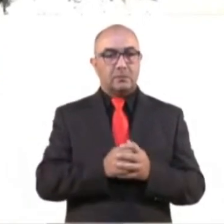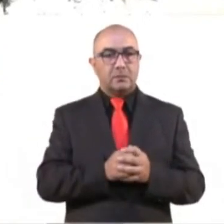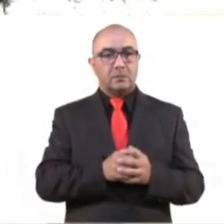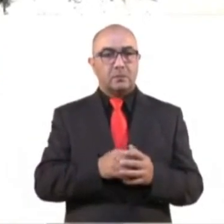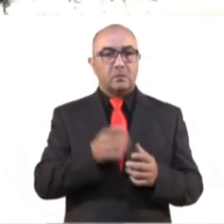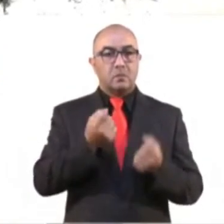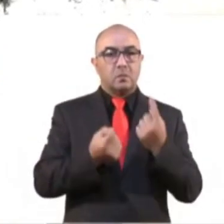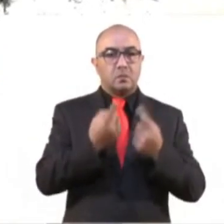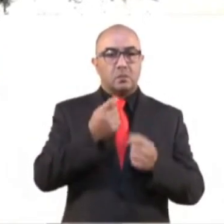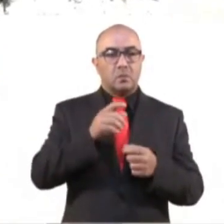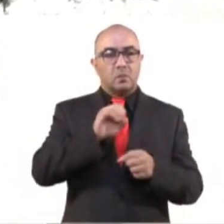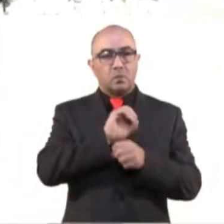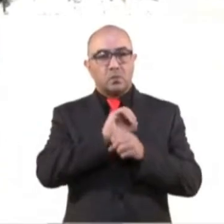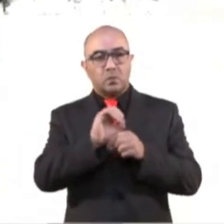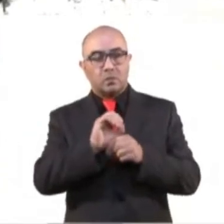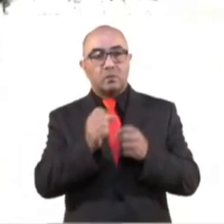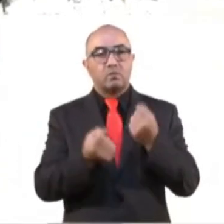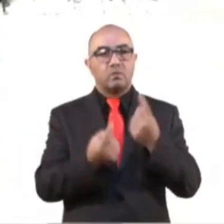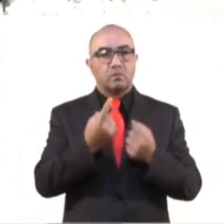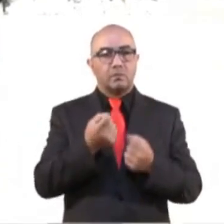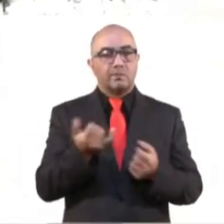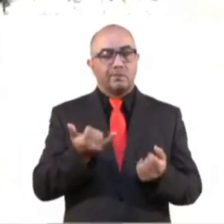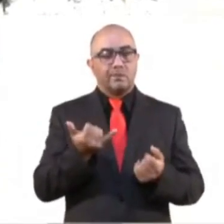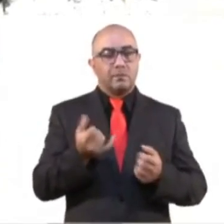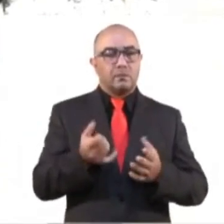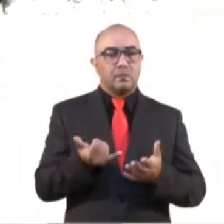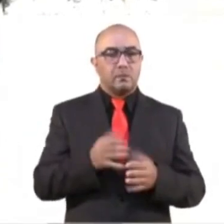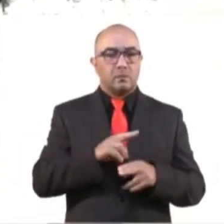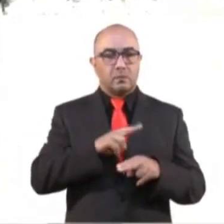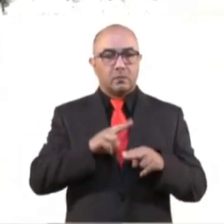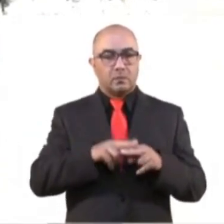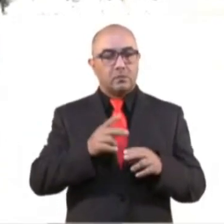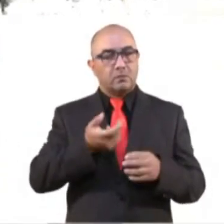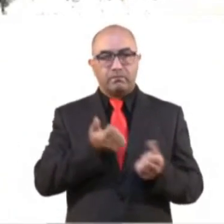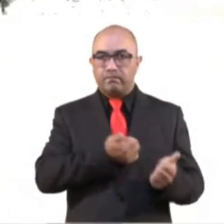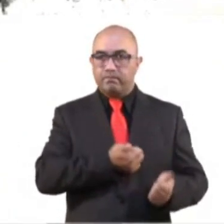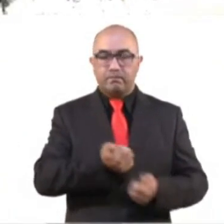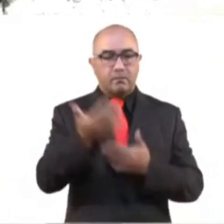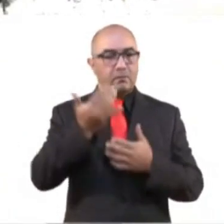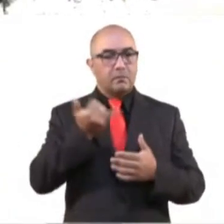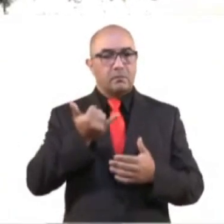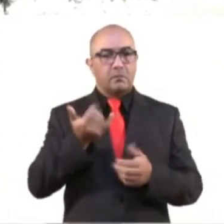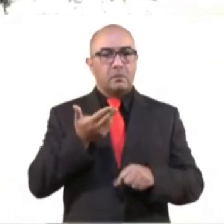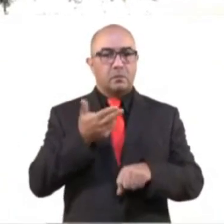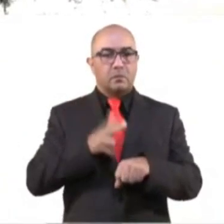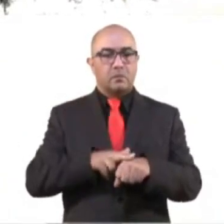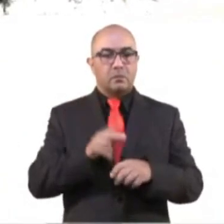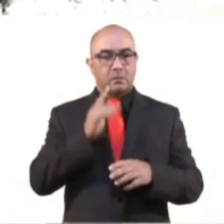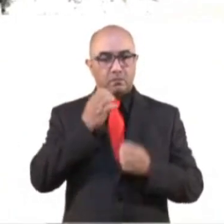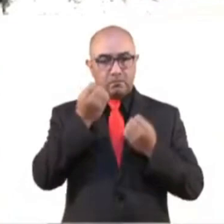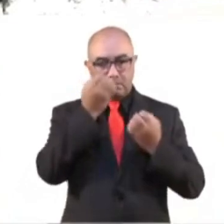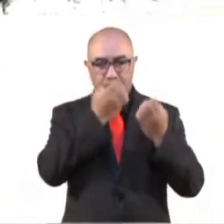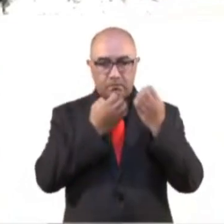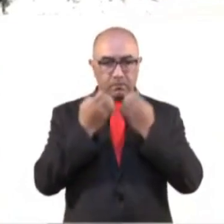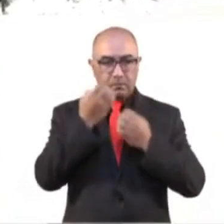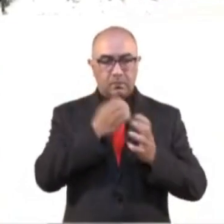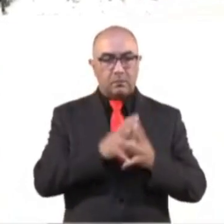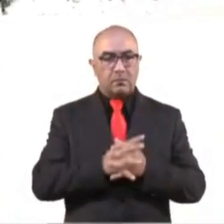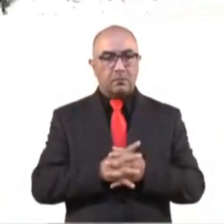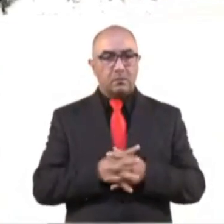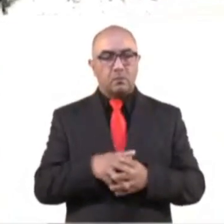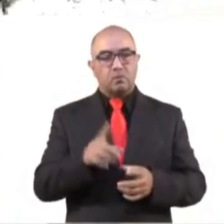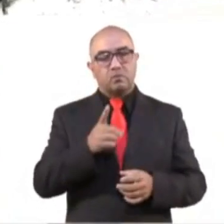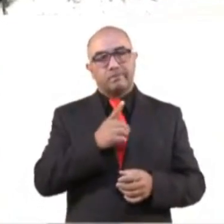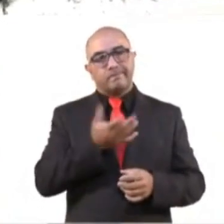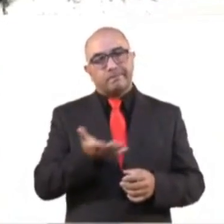con heridas leves pero de todas maneras llegaron a los hospitales Y lamentablemente un